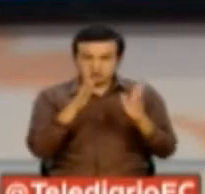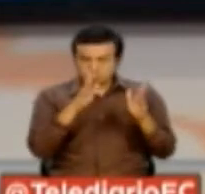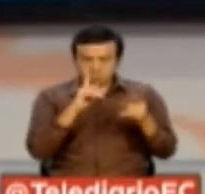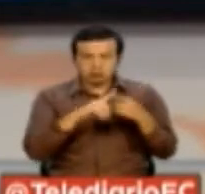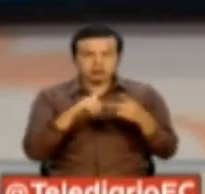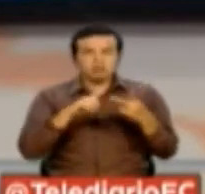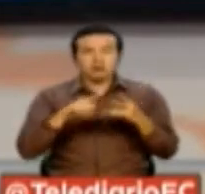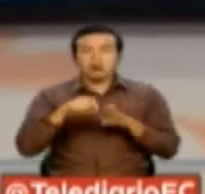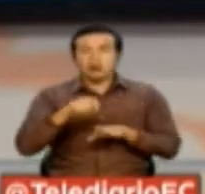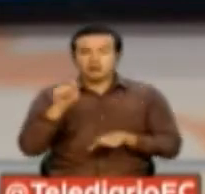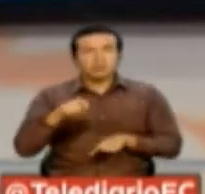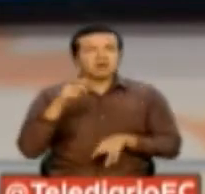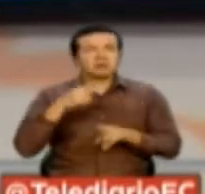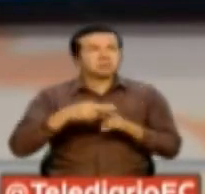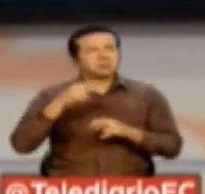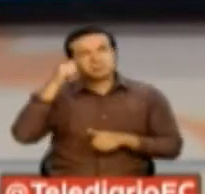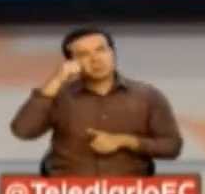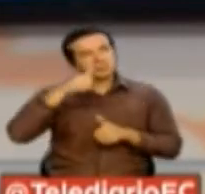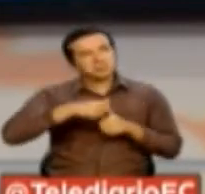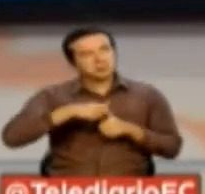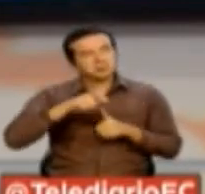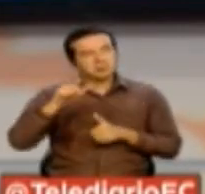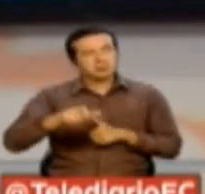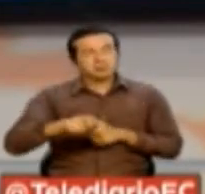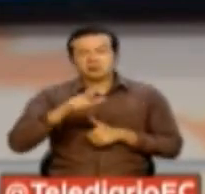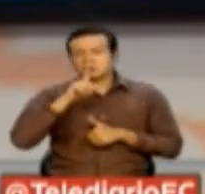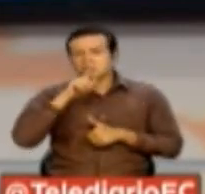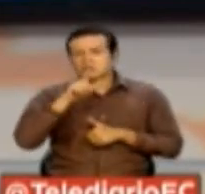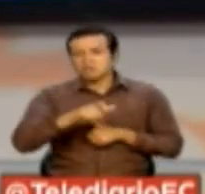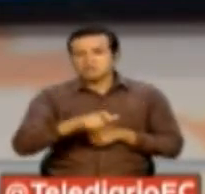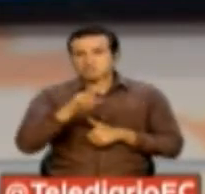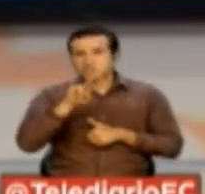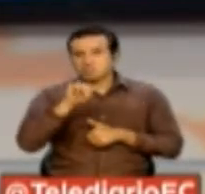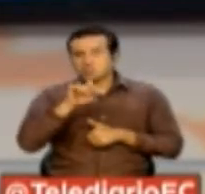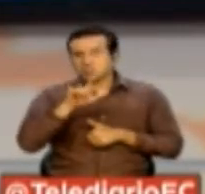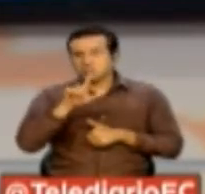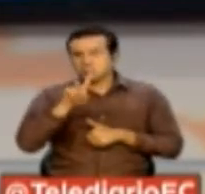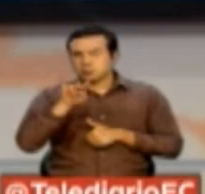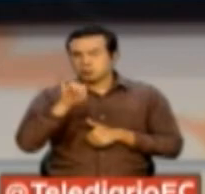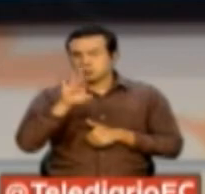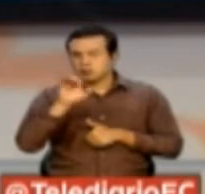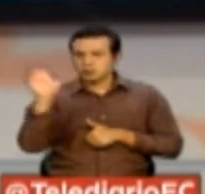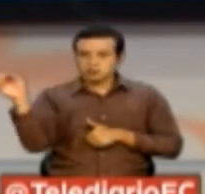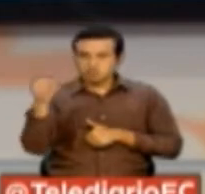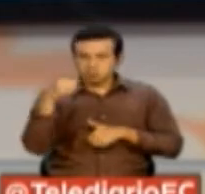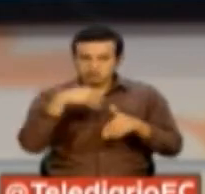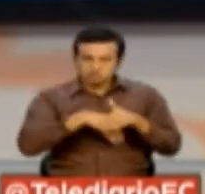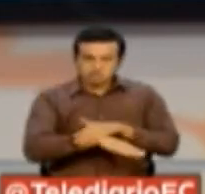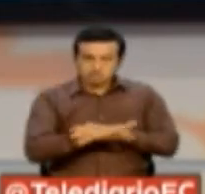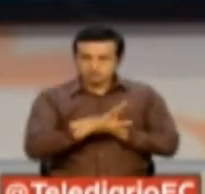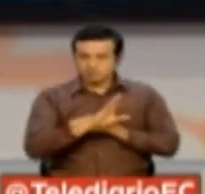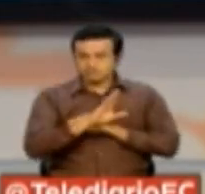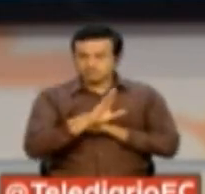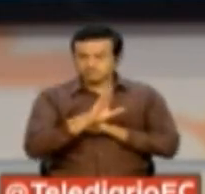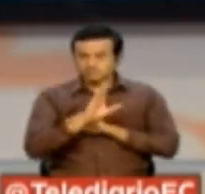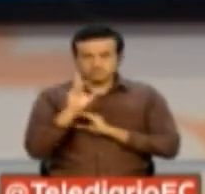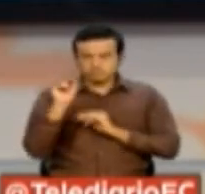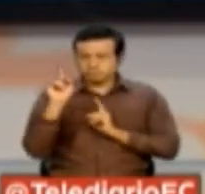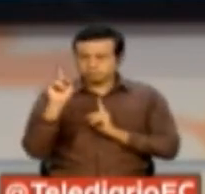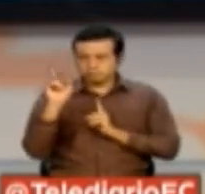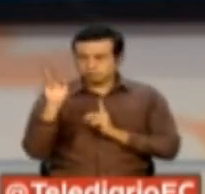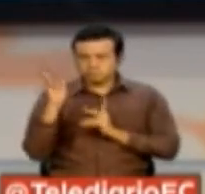el abogado no recuerdo su nombre del señor villavicencio no se les permitió entrar a la audiencia